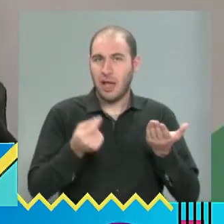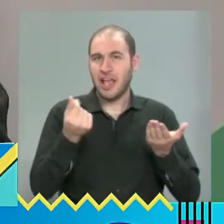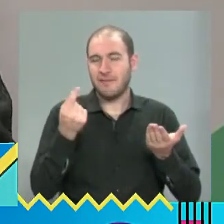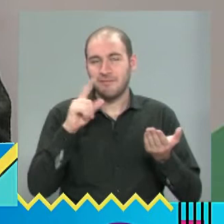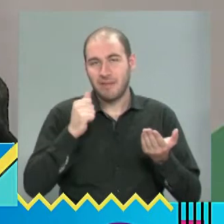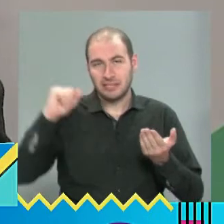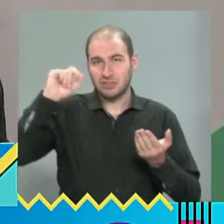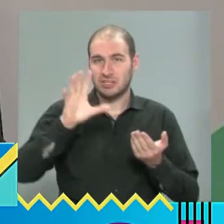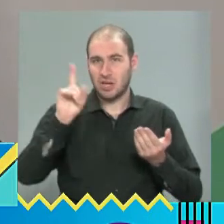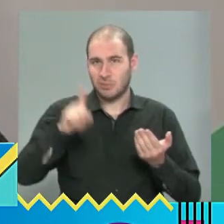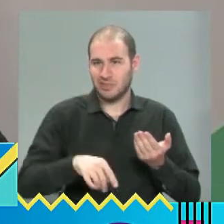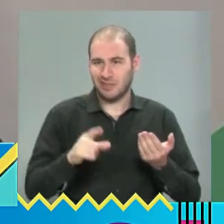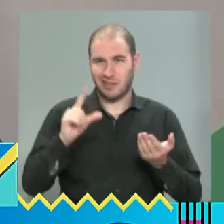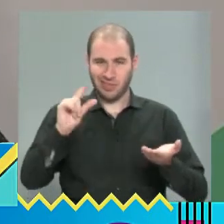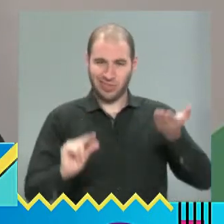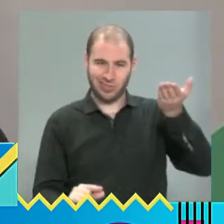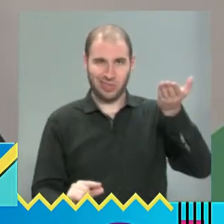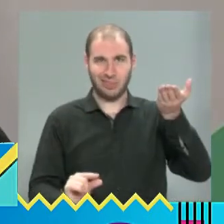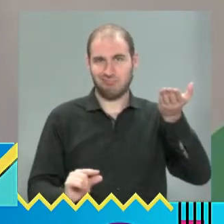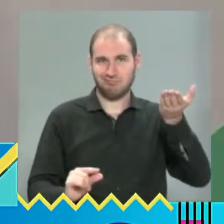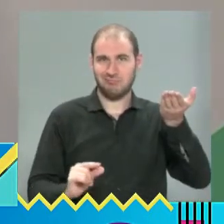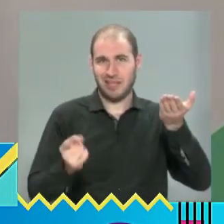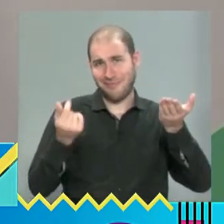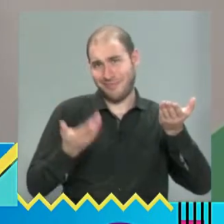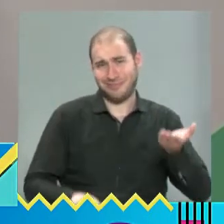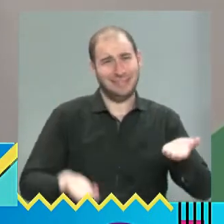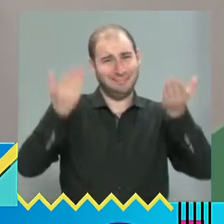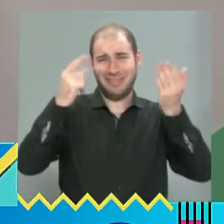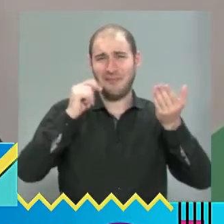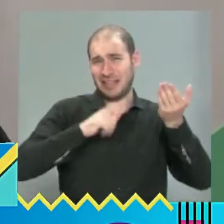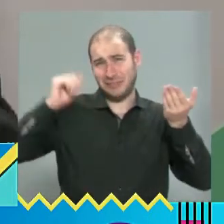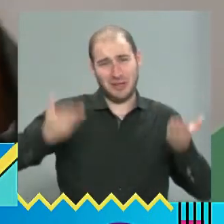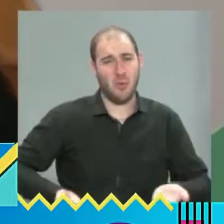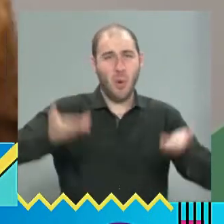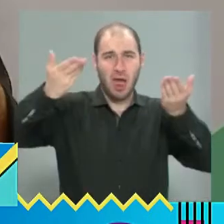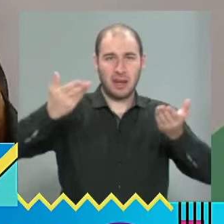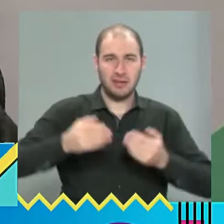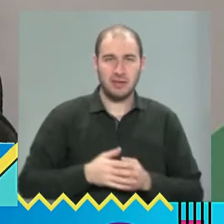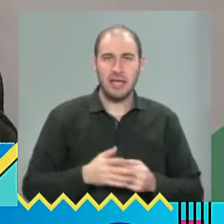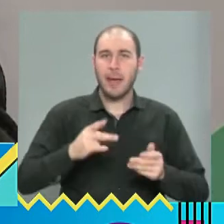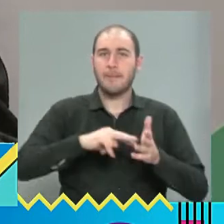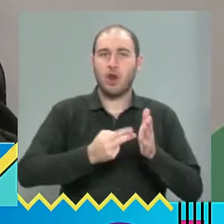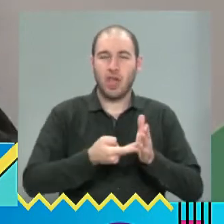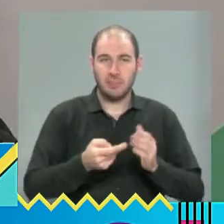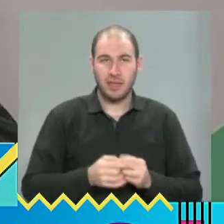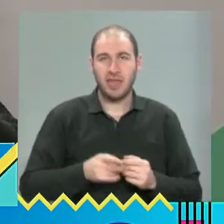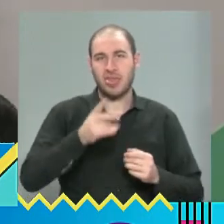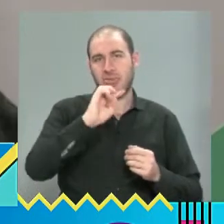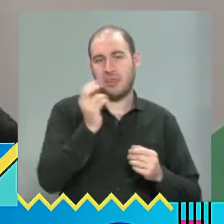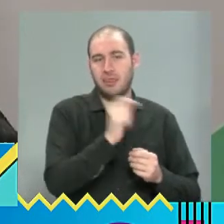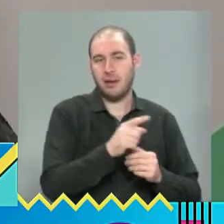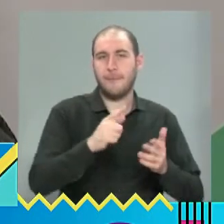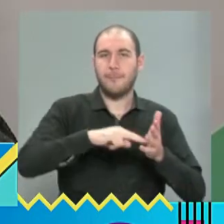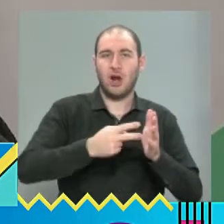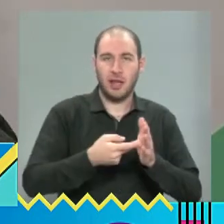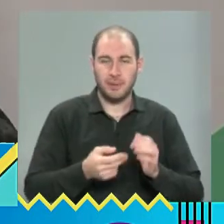del 5% es muy difícil. Lo más lógico es que tengas inflaciones altas, digamos. Claro. Es decir, hay un problema, aparte del dólar, sí, hay un